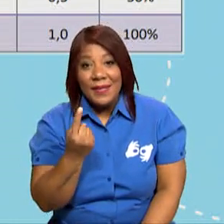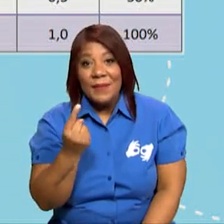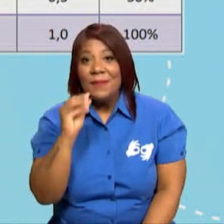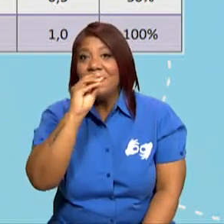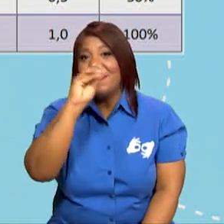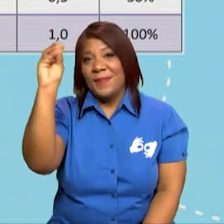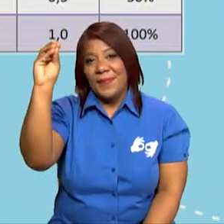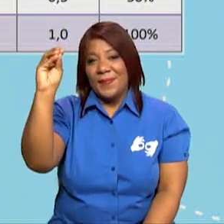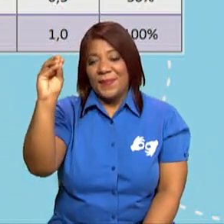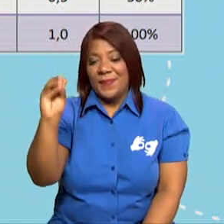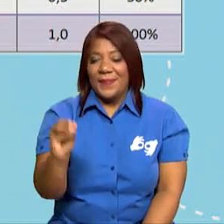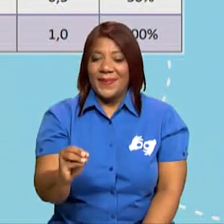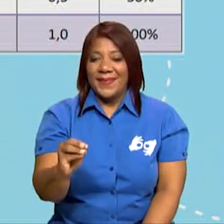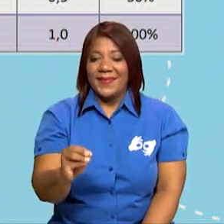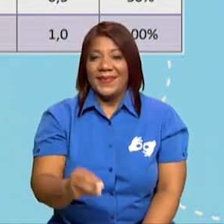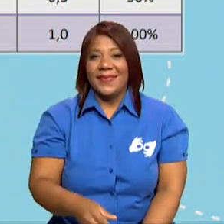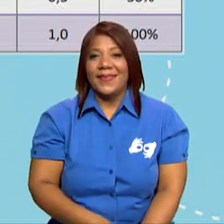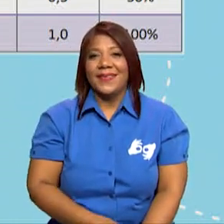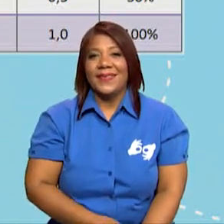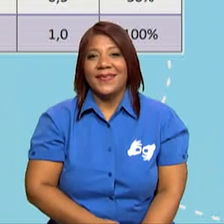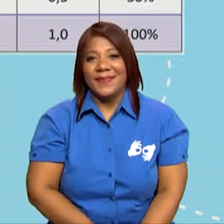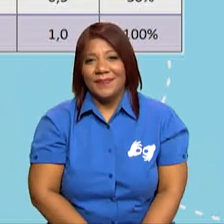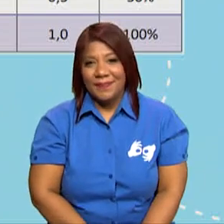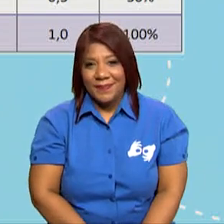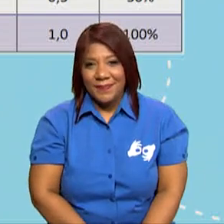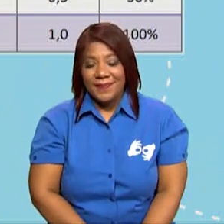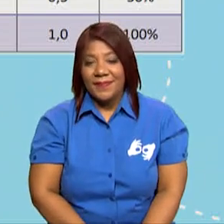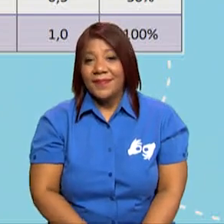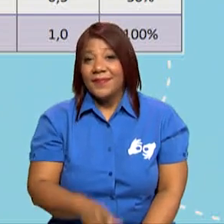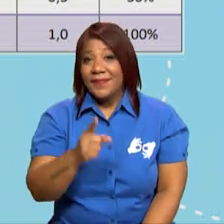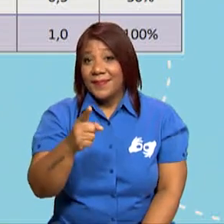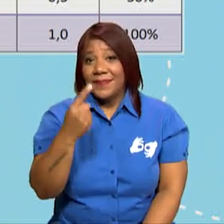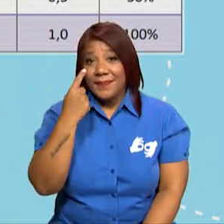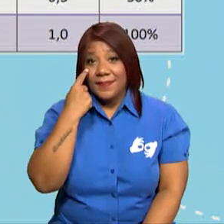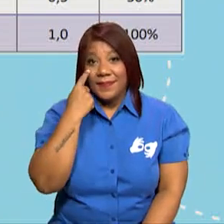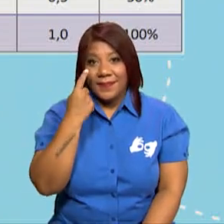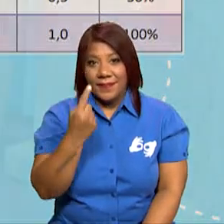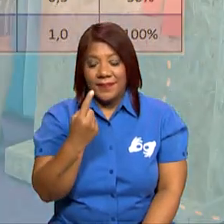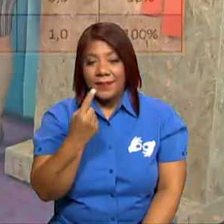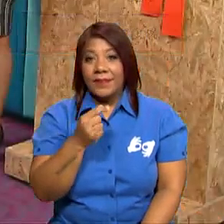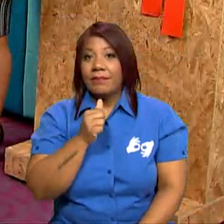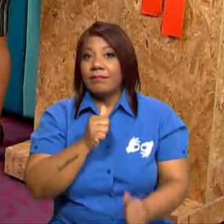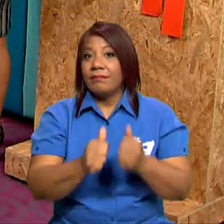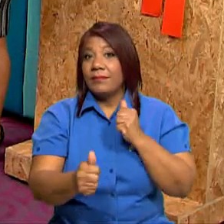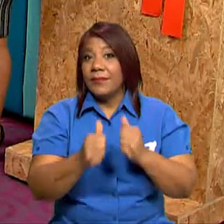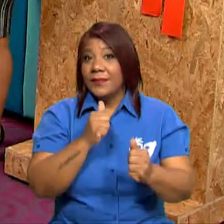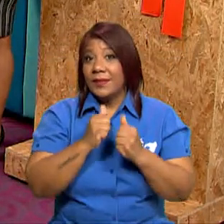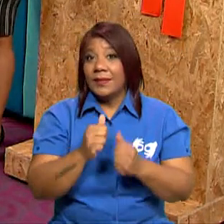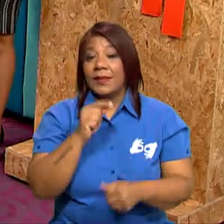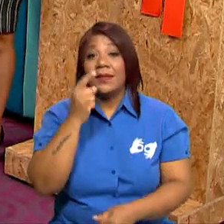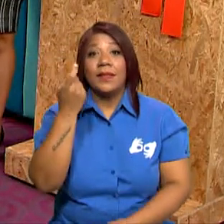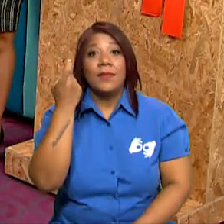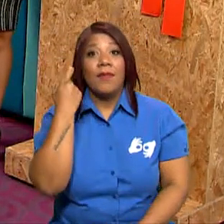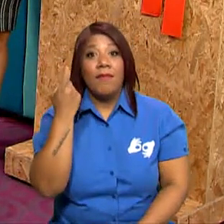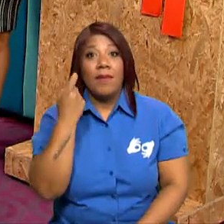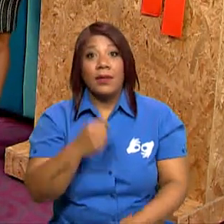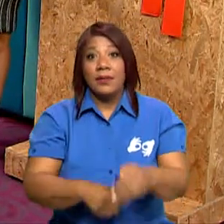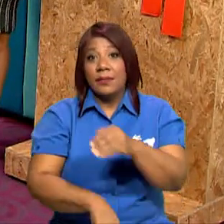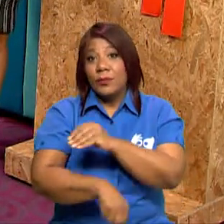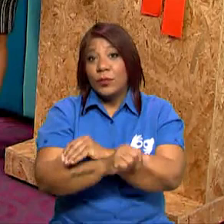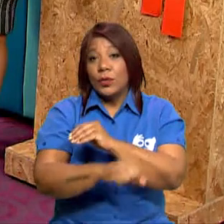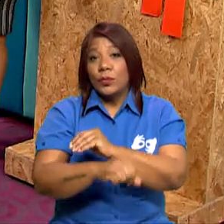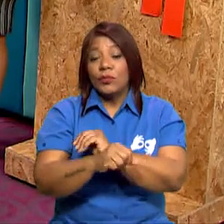tengo 20%. Excelente, Fluffy. Así completamos la de atletismo. Entonces también se completaron las de fútbol, las